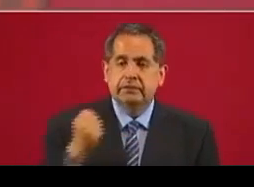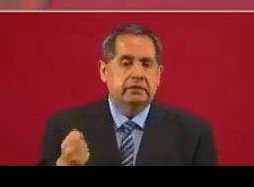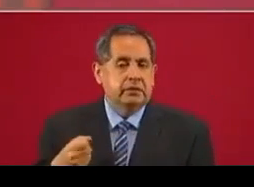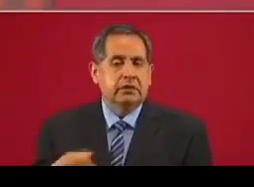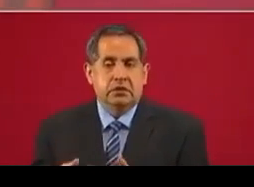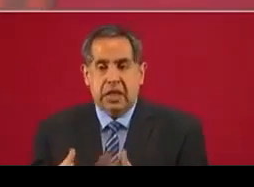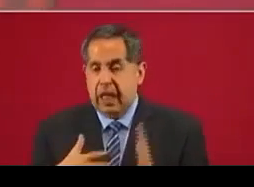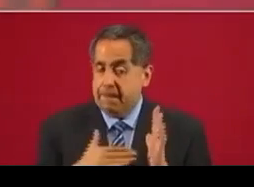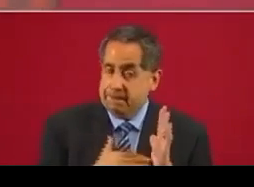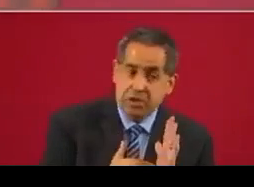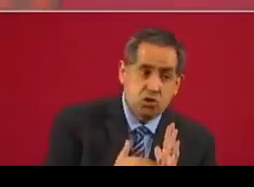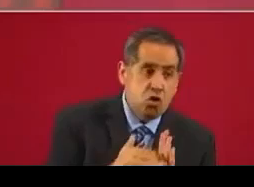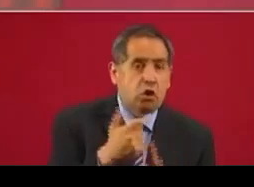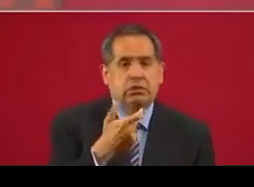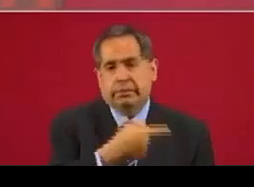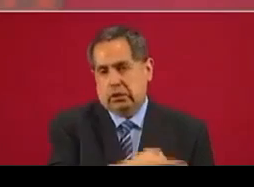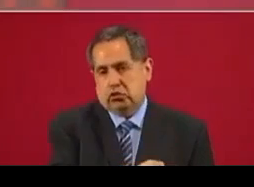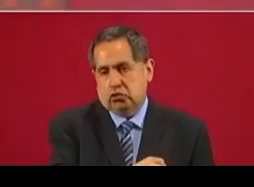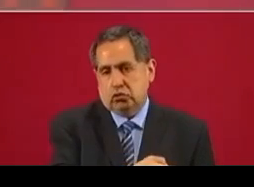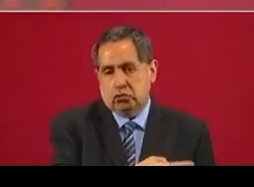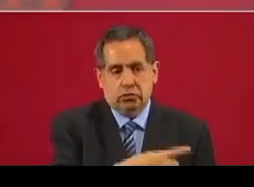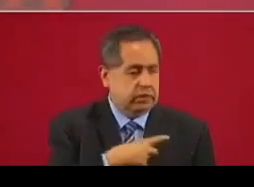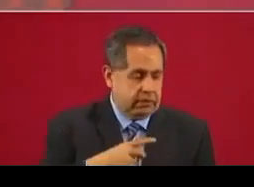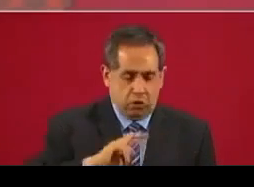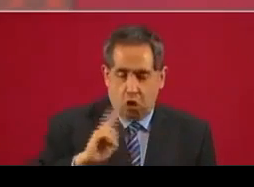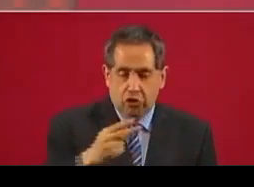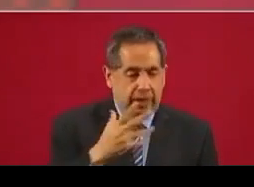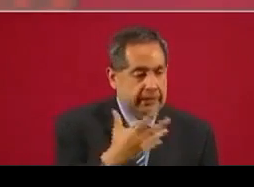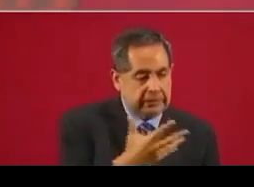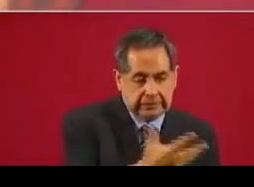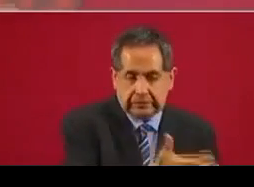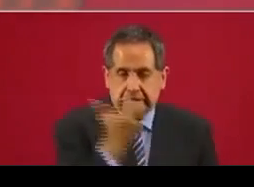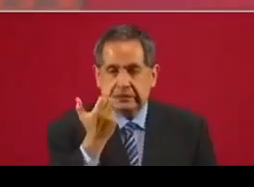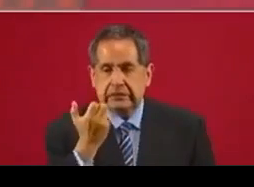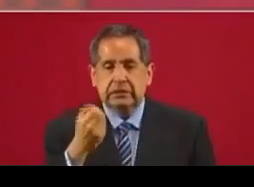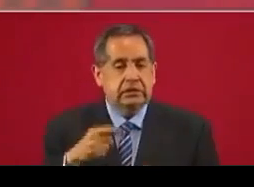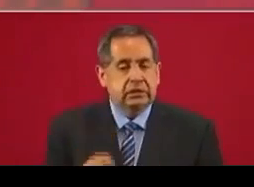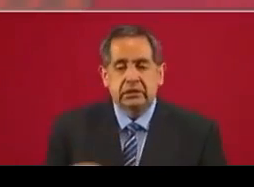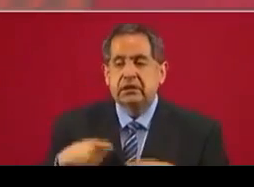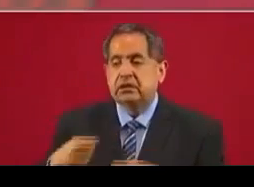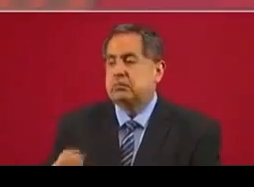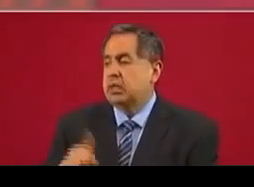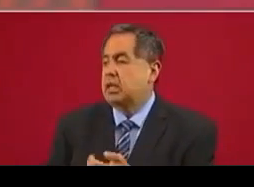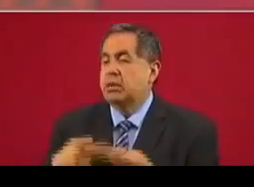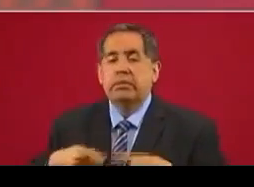y son millones de pesos que deben ser utilizados para beneficio del pueblo